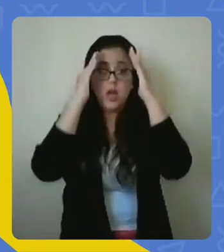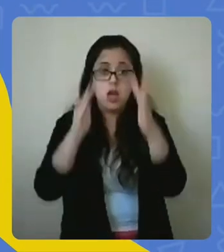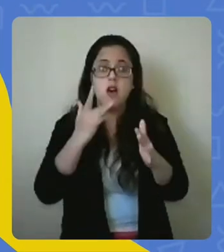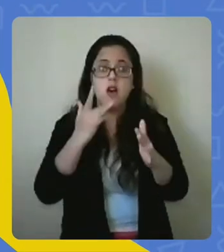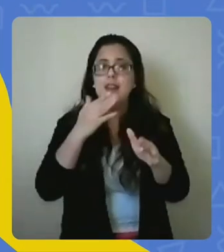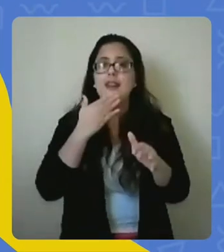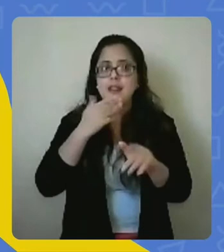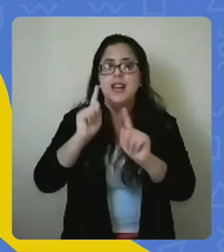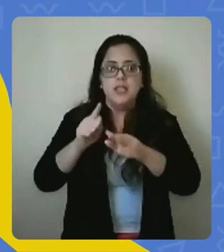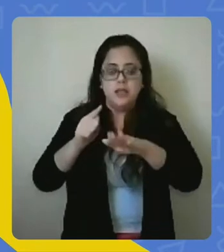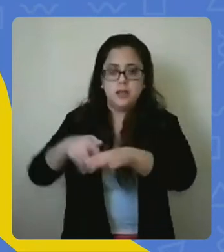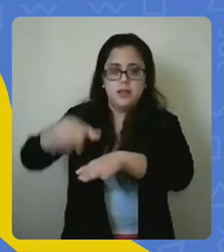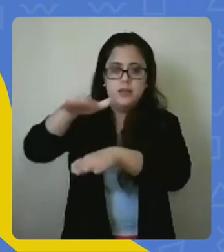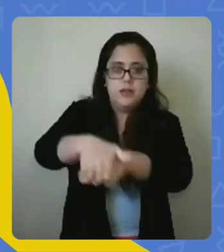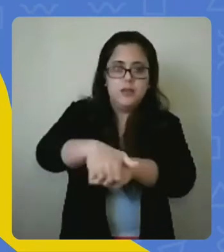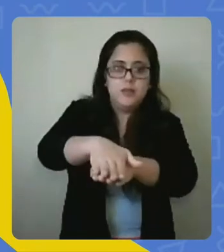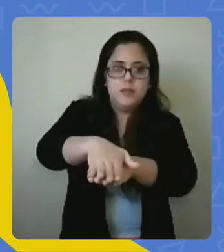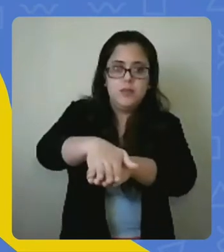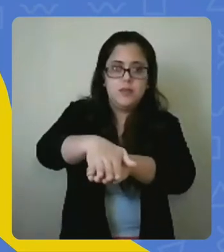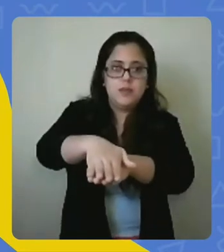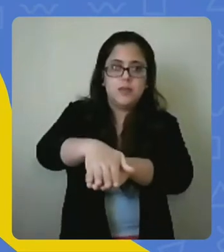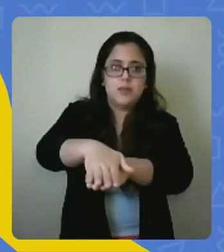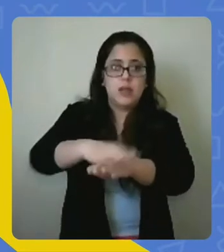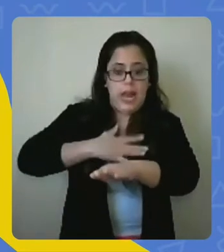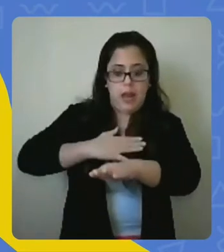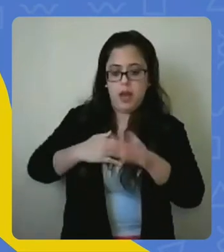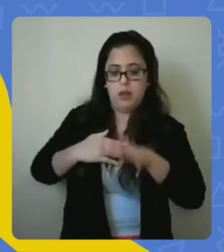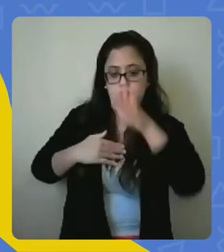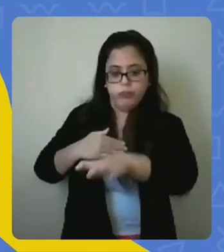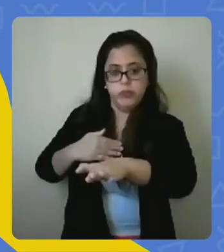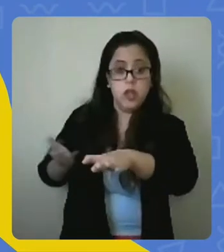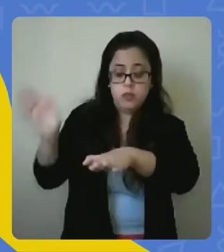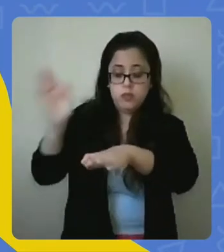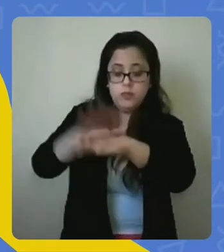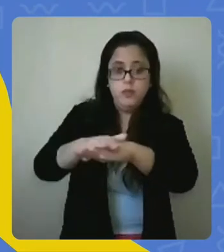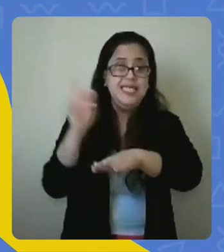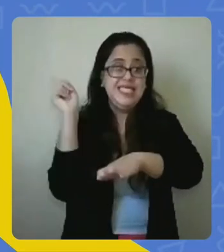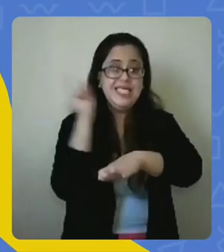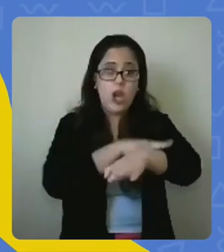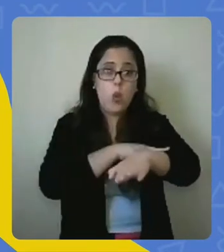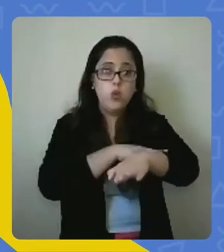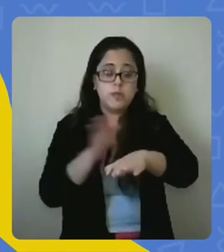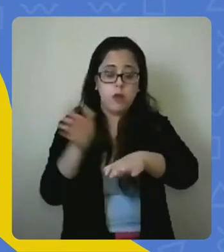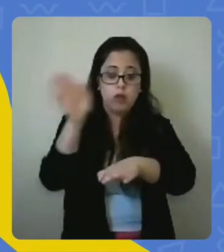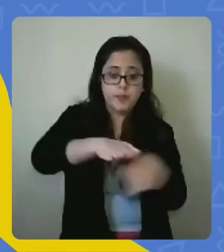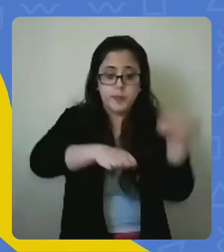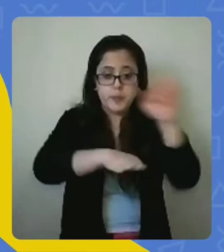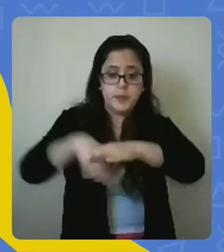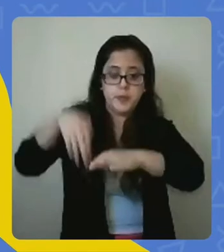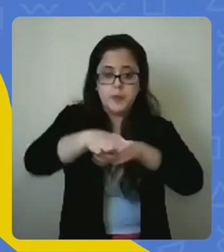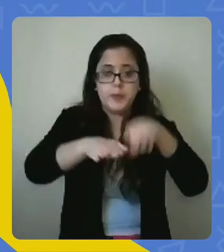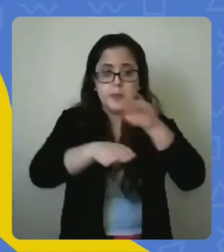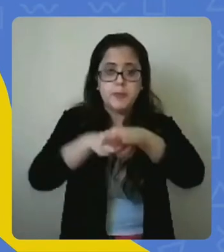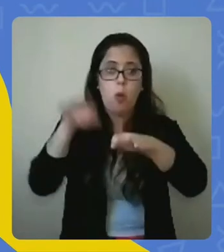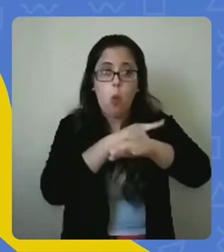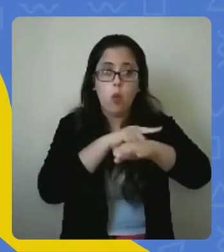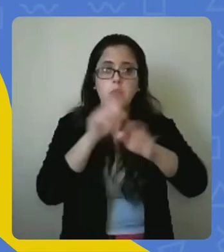su mano sobre la mesa, arriba de la mía, y el último que pone su mano, el que estaba más